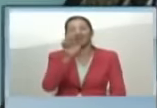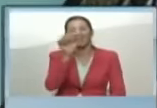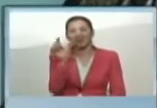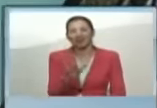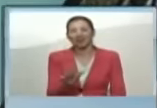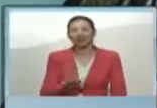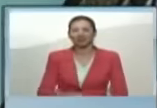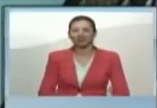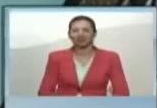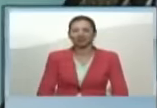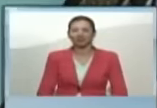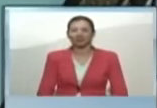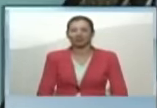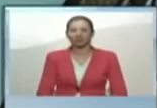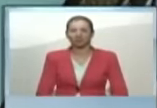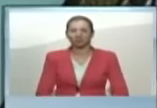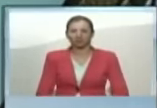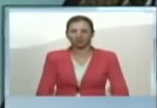Ciudad Guayana.